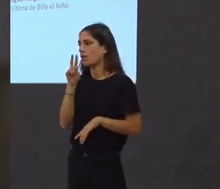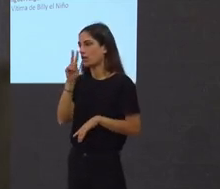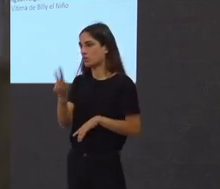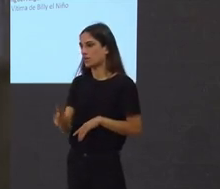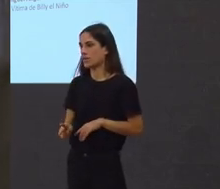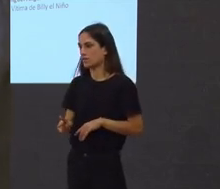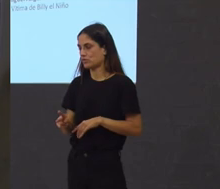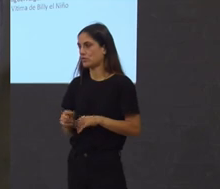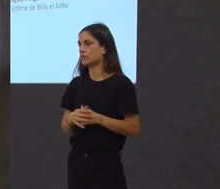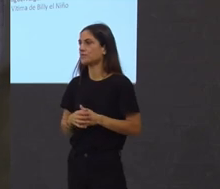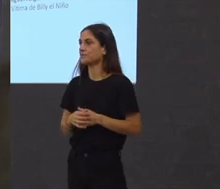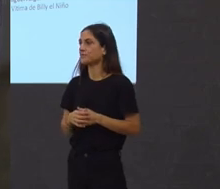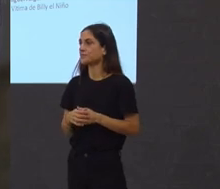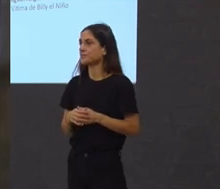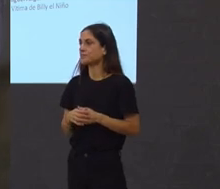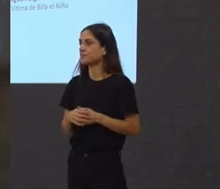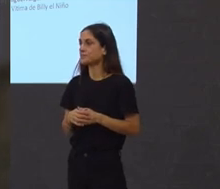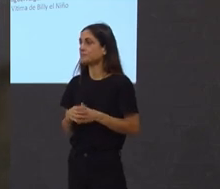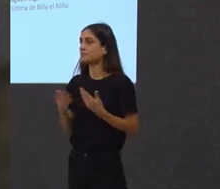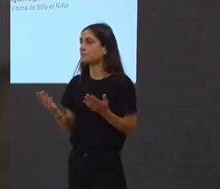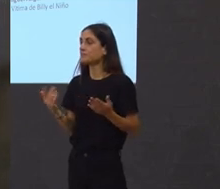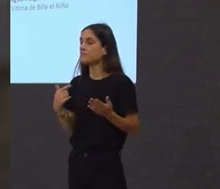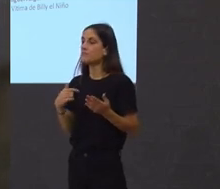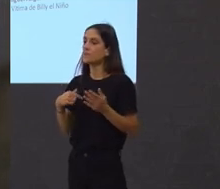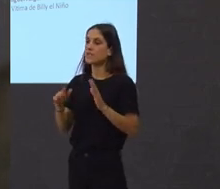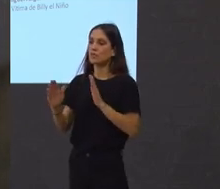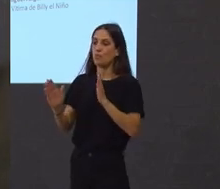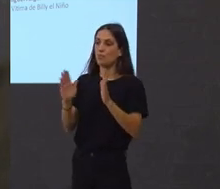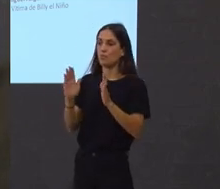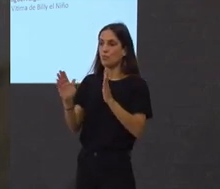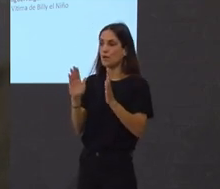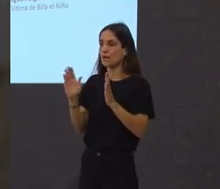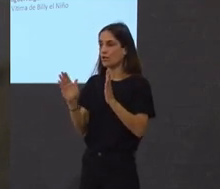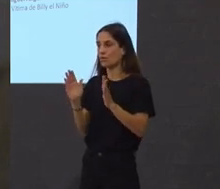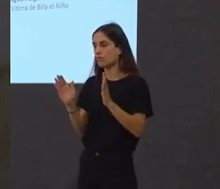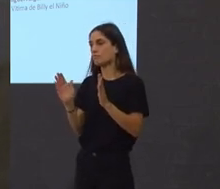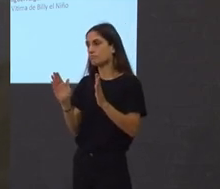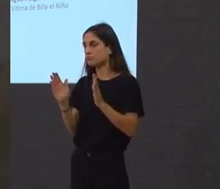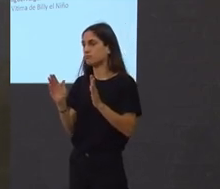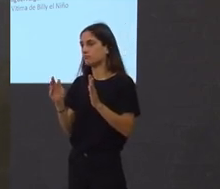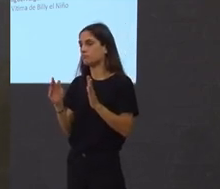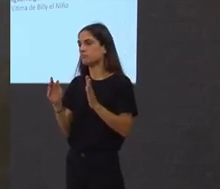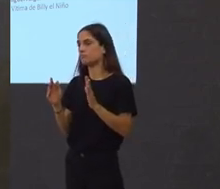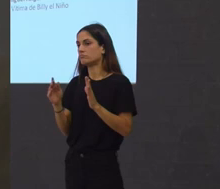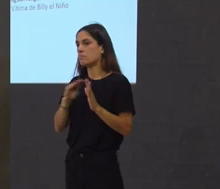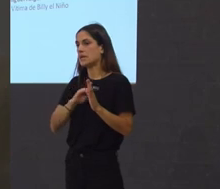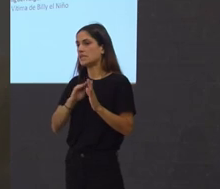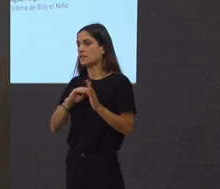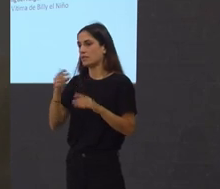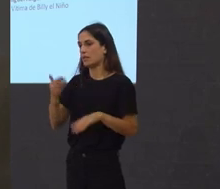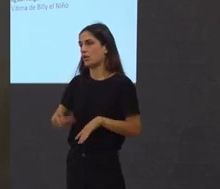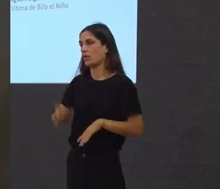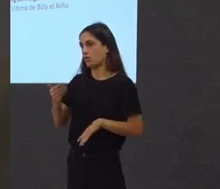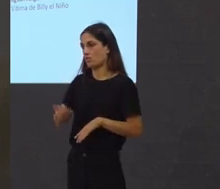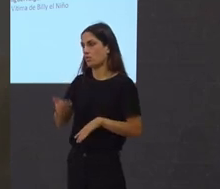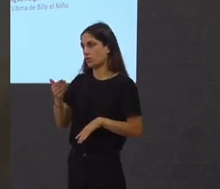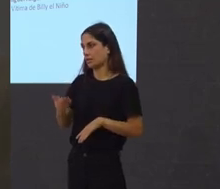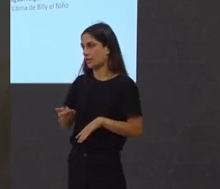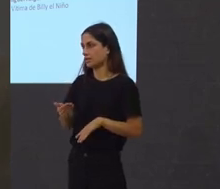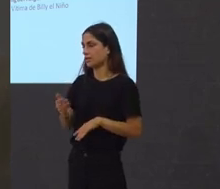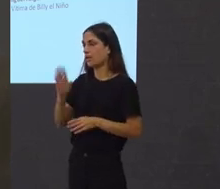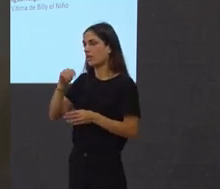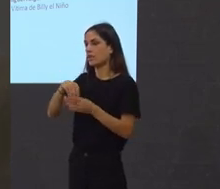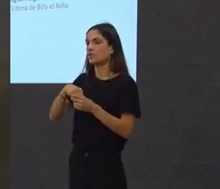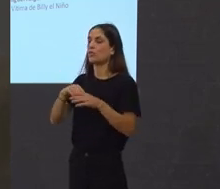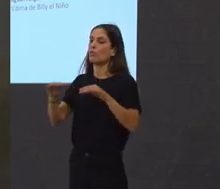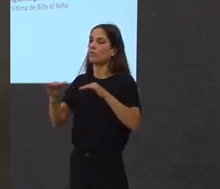un poco una parte un período del tiempo bastante significativo de lo que está haciendo ahora el movimiento de memoria list y con